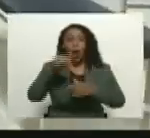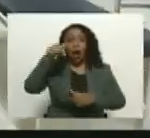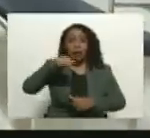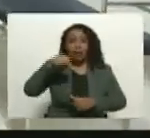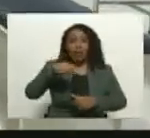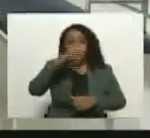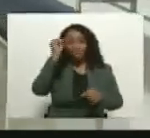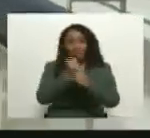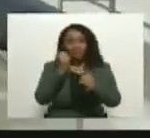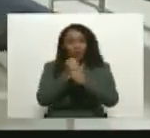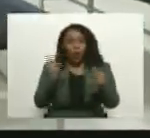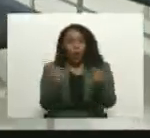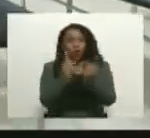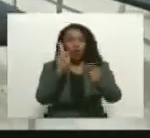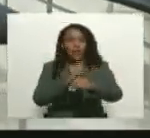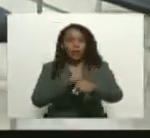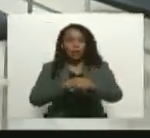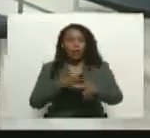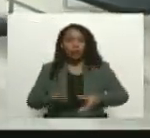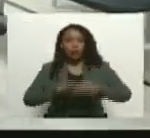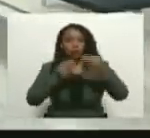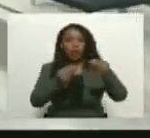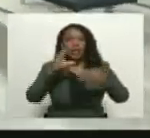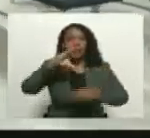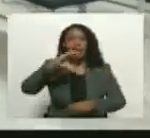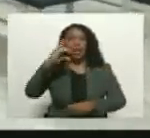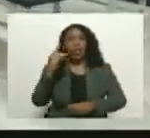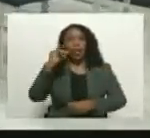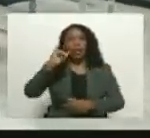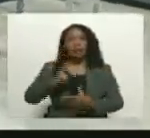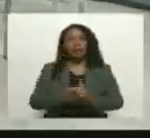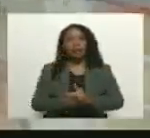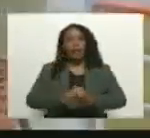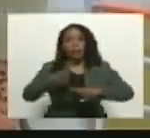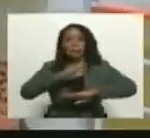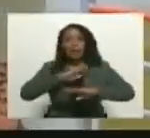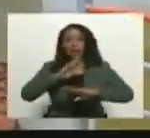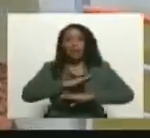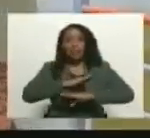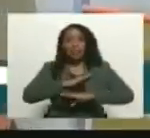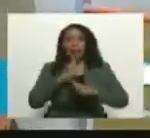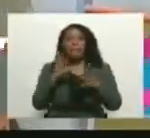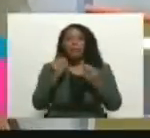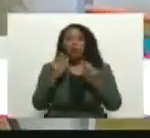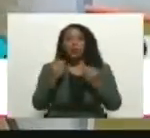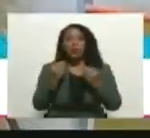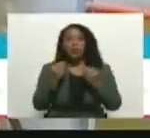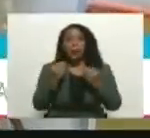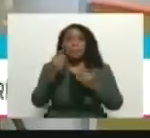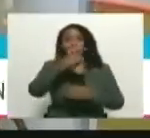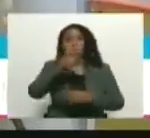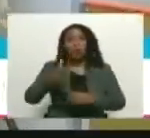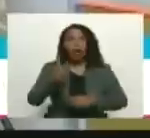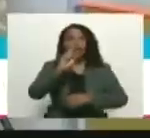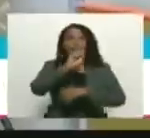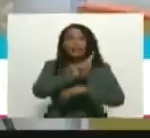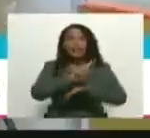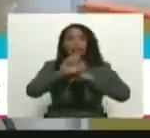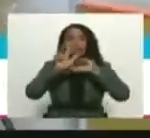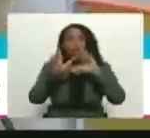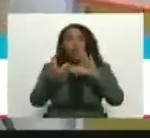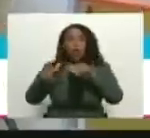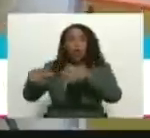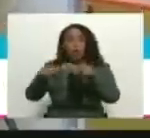tiempo récord hacer entrega de este importante centro asistencial que beneficia, presidente, vea lo siguiente, más de 18